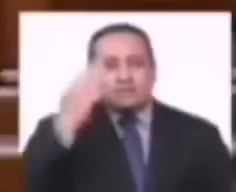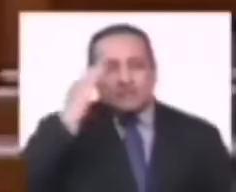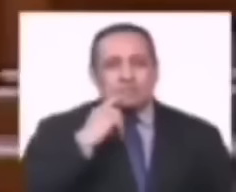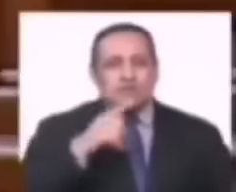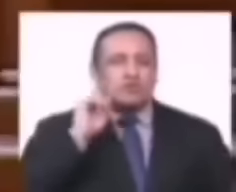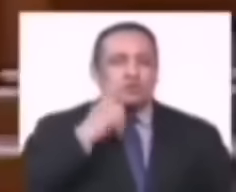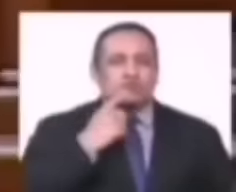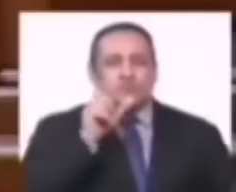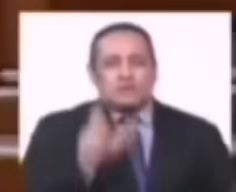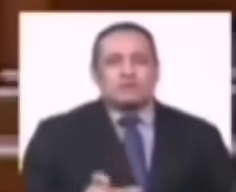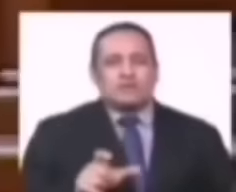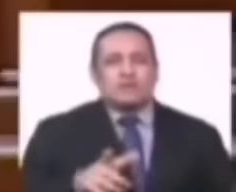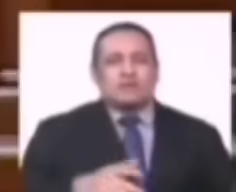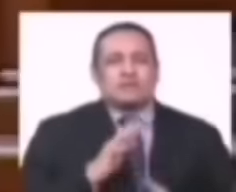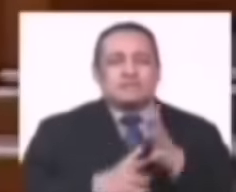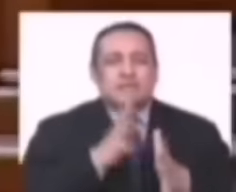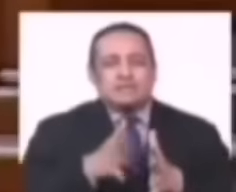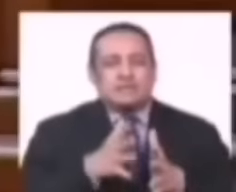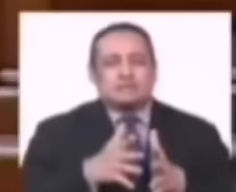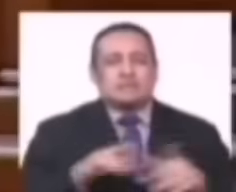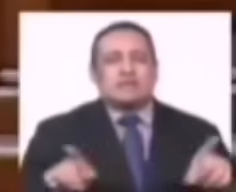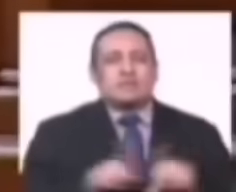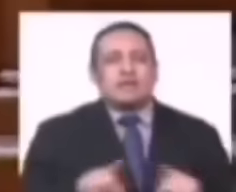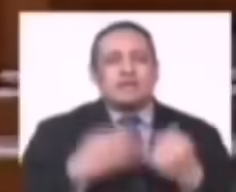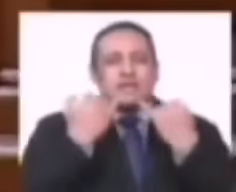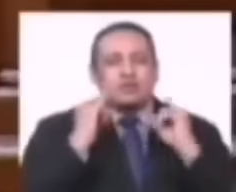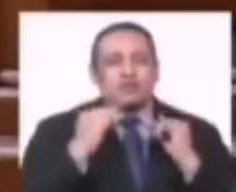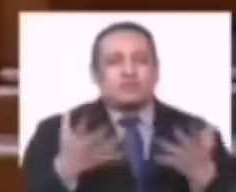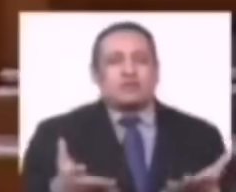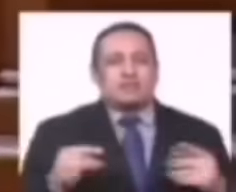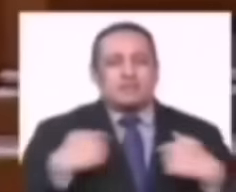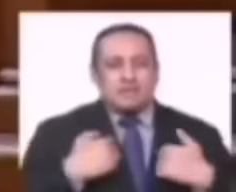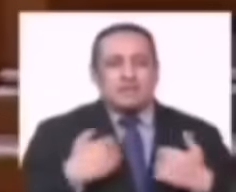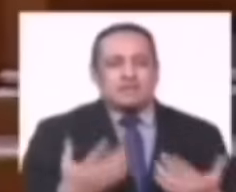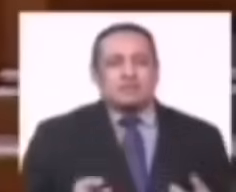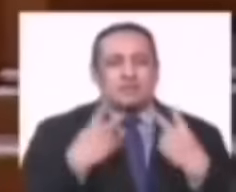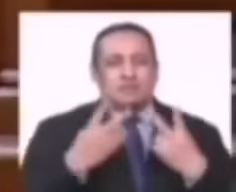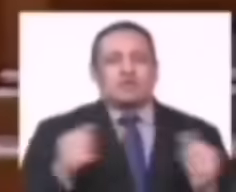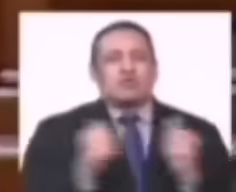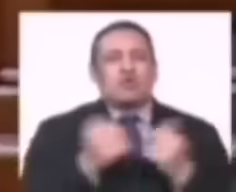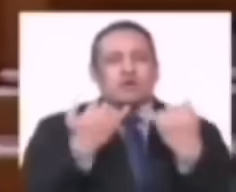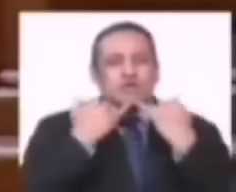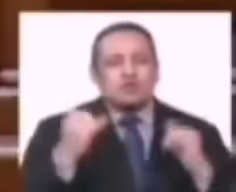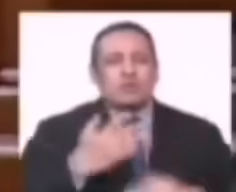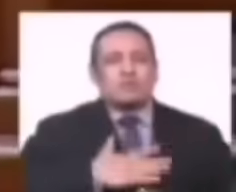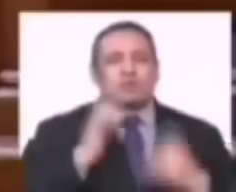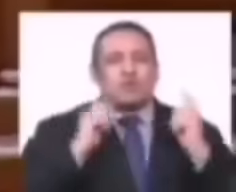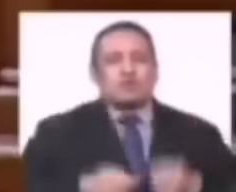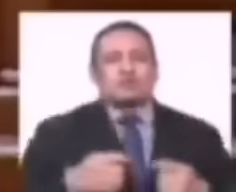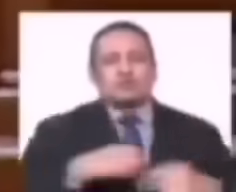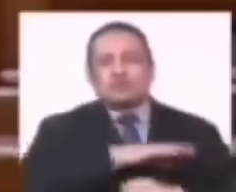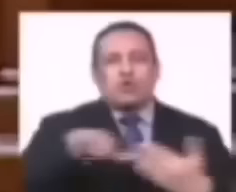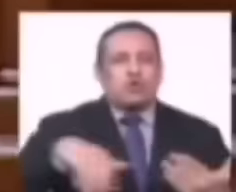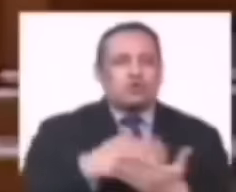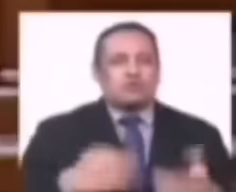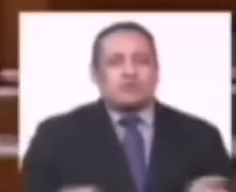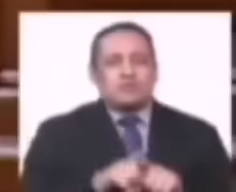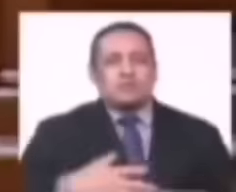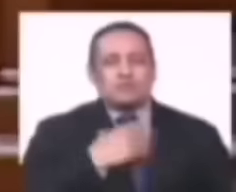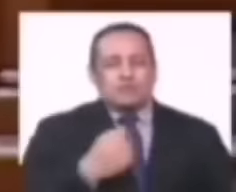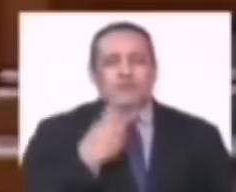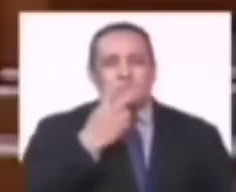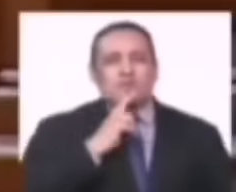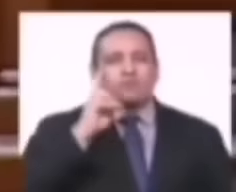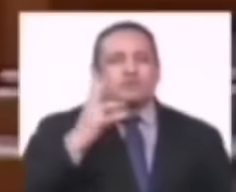sordomudo. El idioma que tenemos es un idioma castellano. Todos, y me gustaría escuchar a los